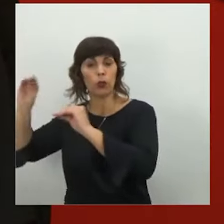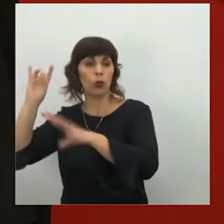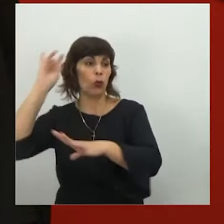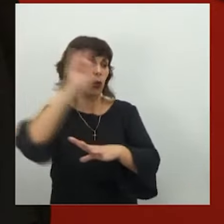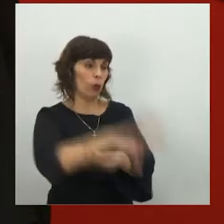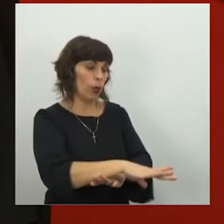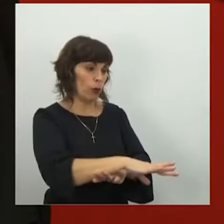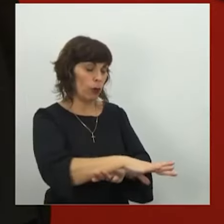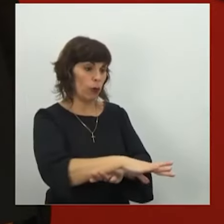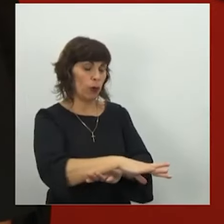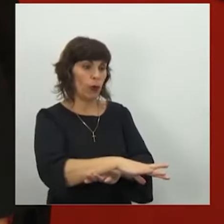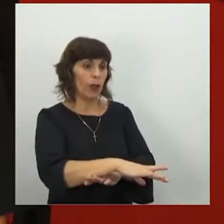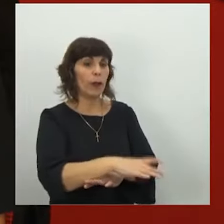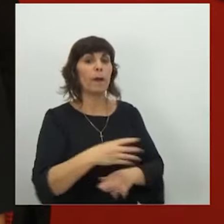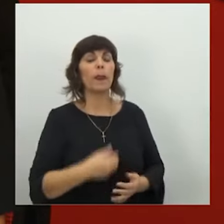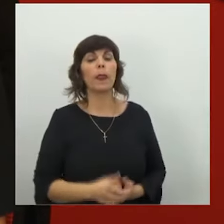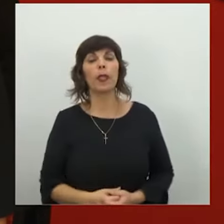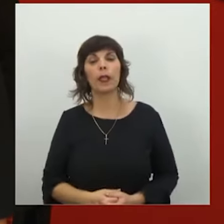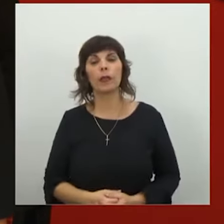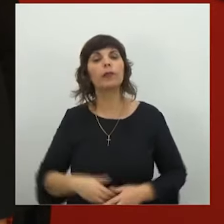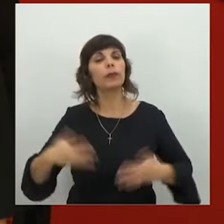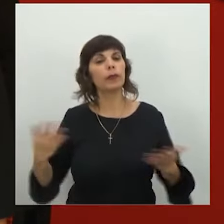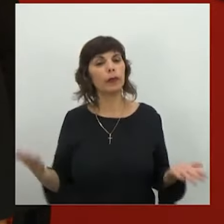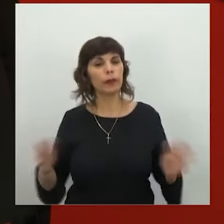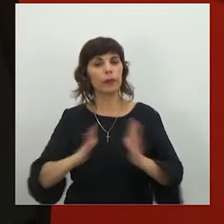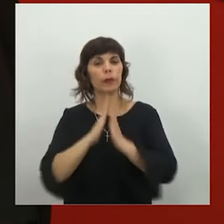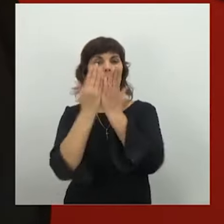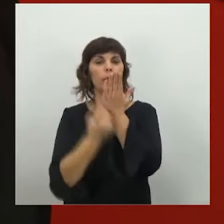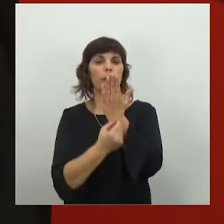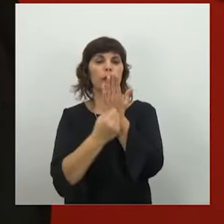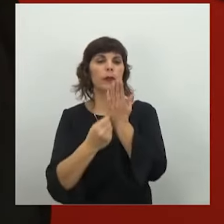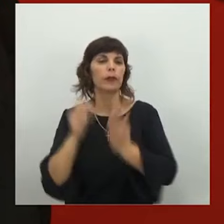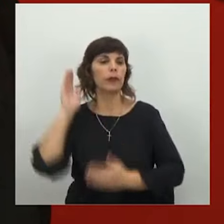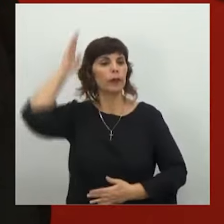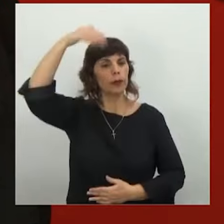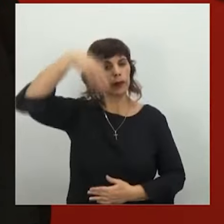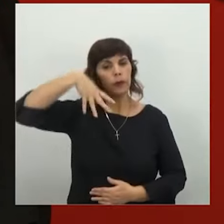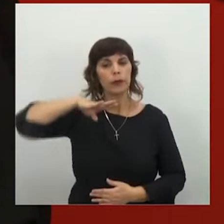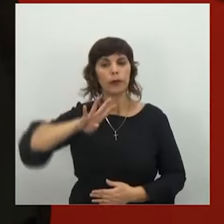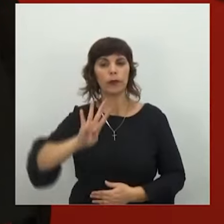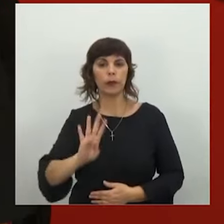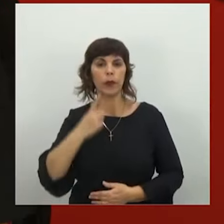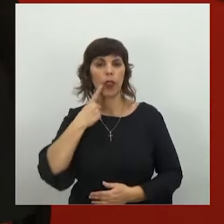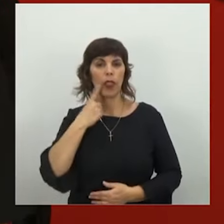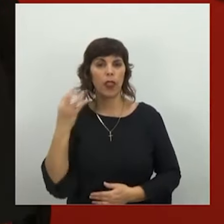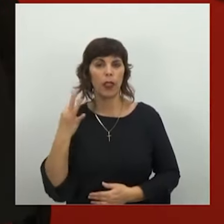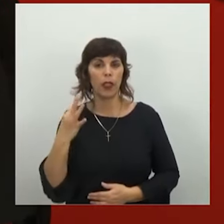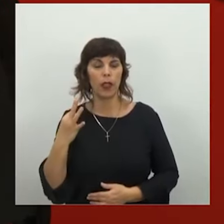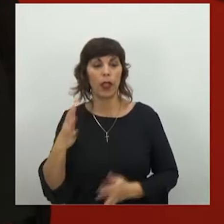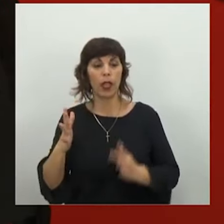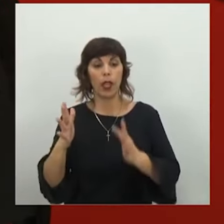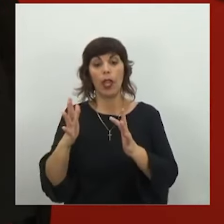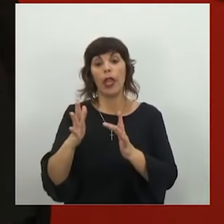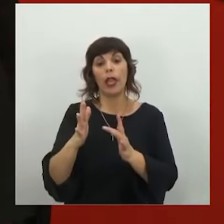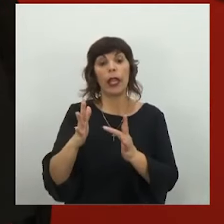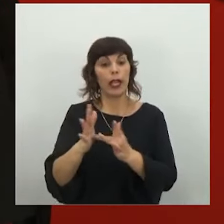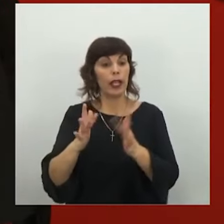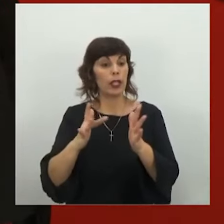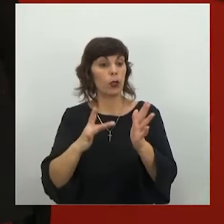Testamento. Por eso dice la Biblia en Romanos 10:4 que Jesucristo es el fin de la